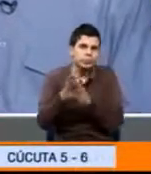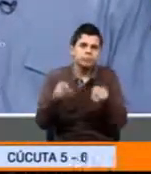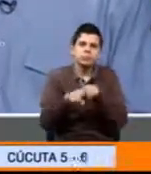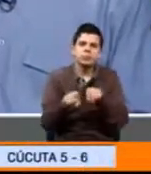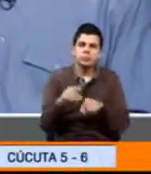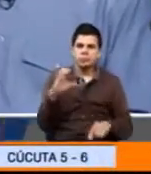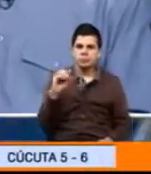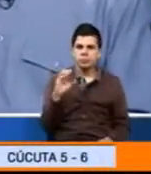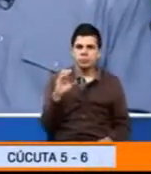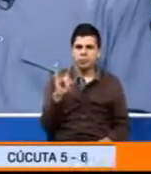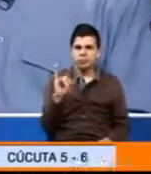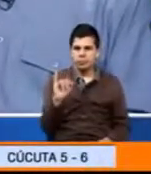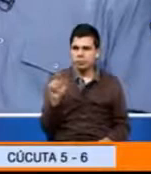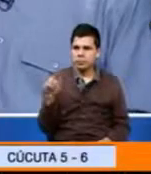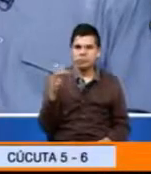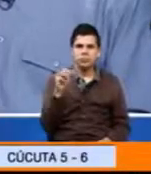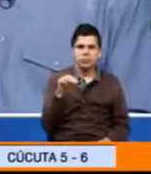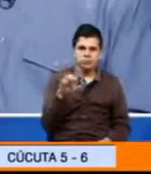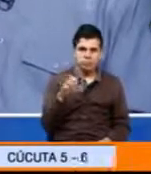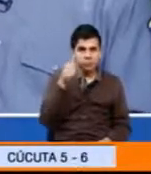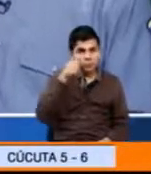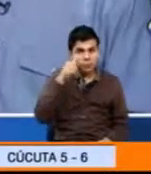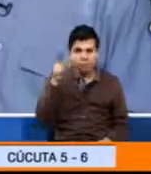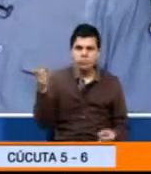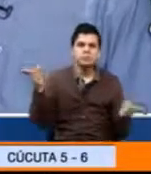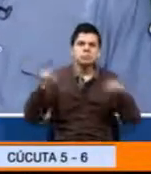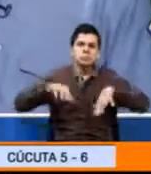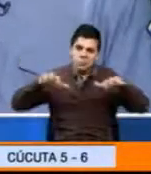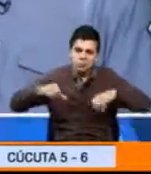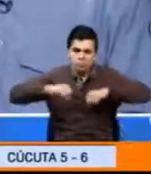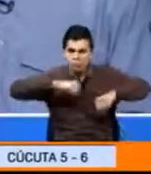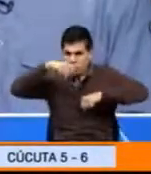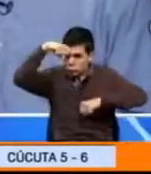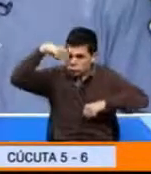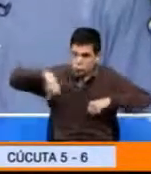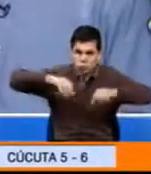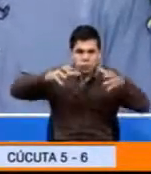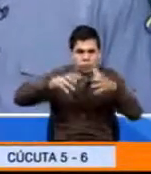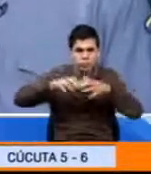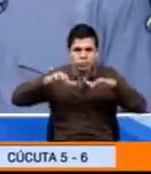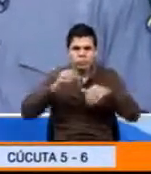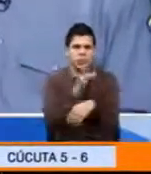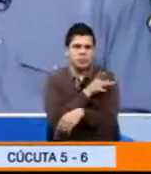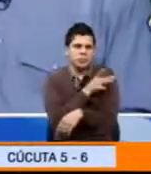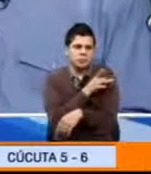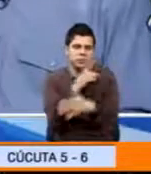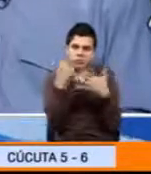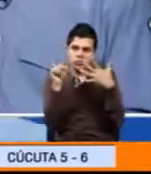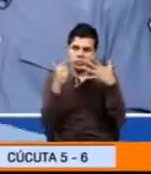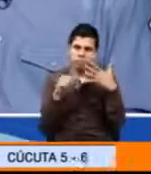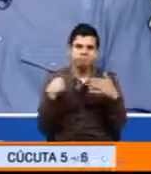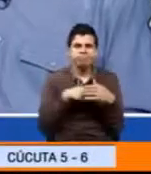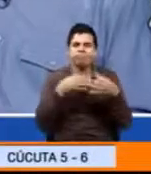Parque El Cocuy, en el sector de Tame, en Arauca. Pues allá tenemos una lucha fuerte con las autoridades, con la fiscalía, pero no hemos podido cerrar